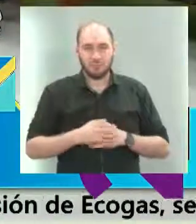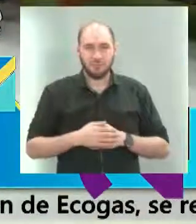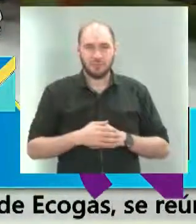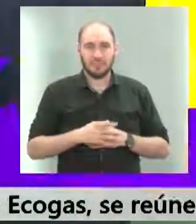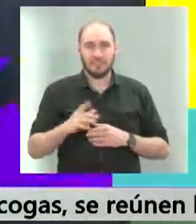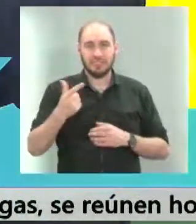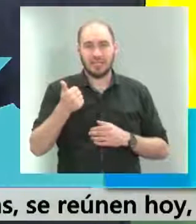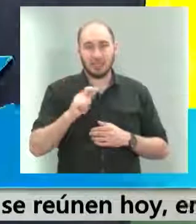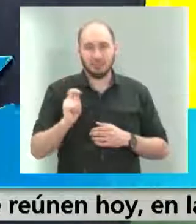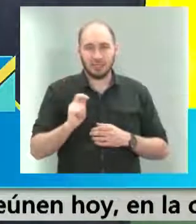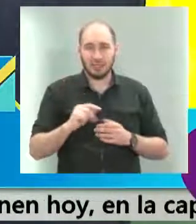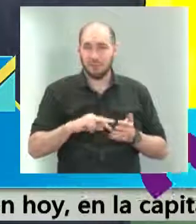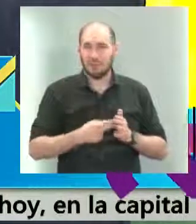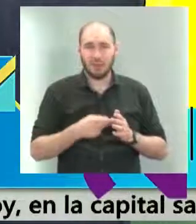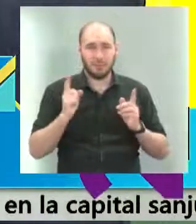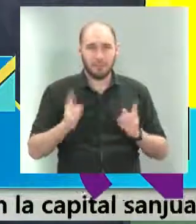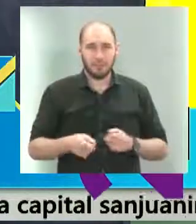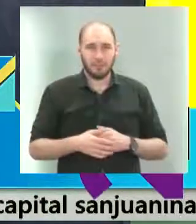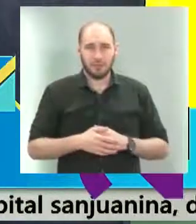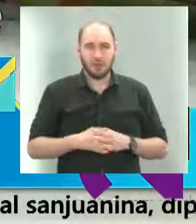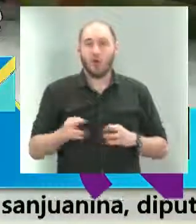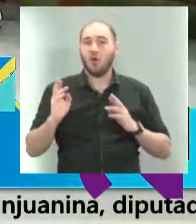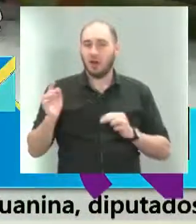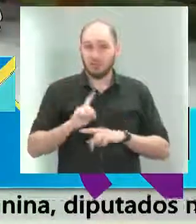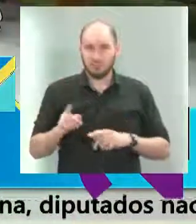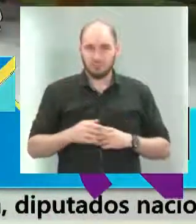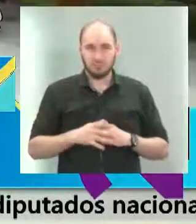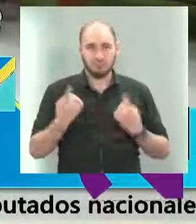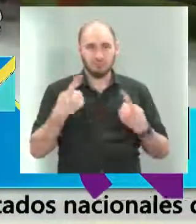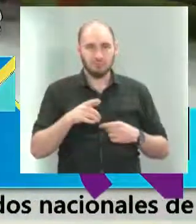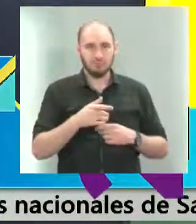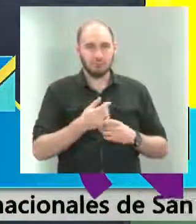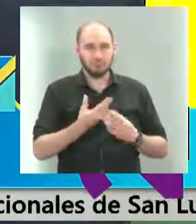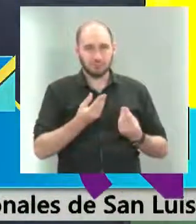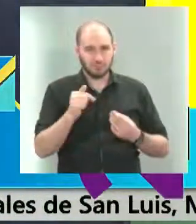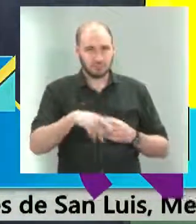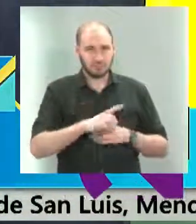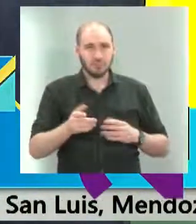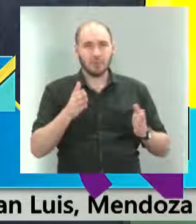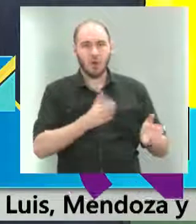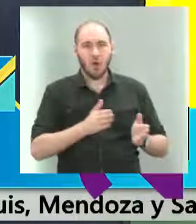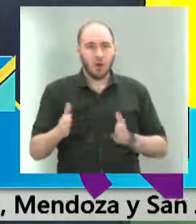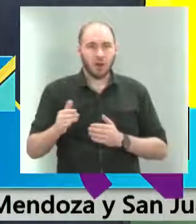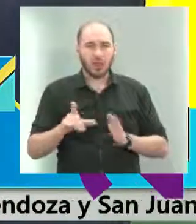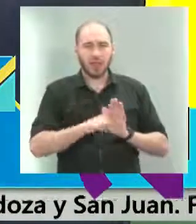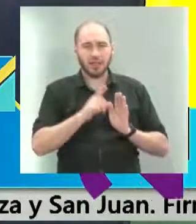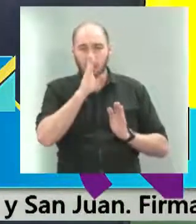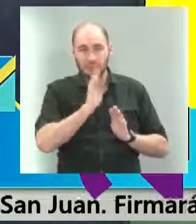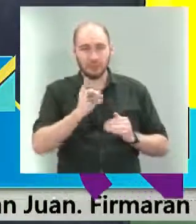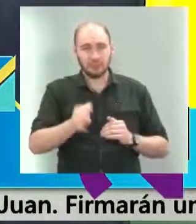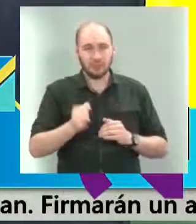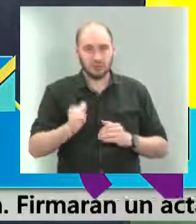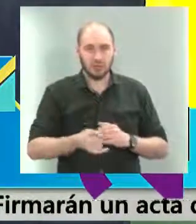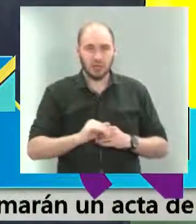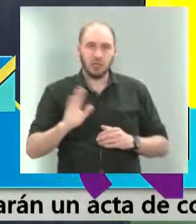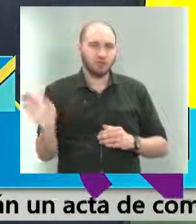dentro de 6 meses tenemos el mismo problema. Claro. O peor. Espero que no. Pero yo creo que no hay que tener miedo, el orden y cumplir la ley hay que hacerlo, entonces si